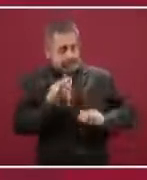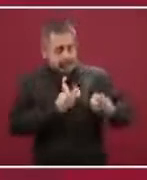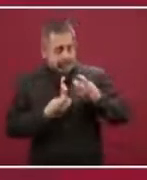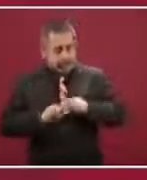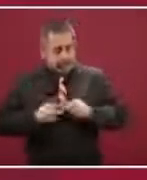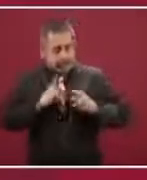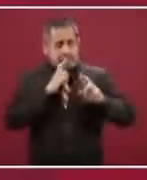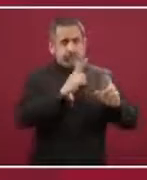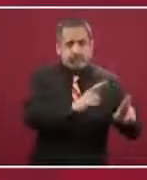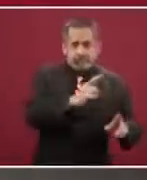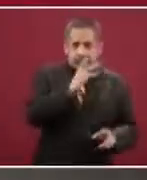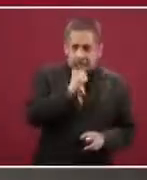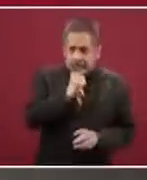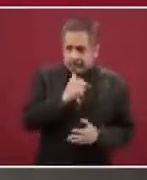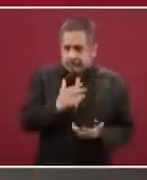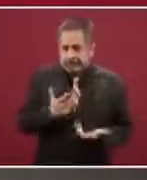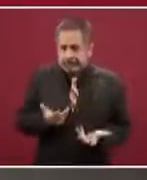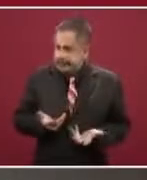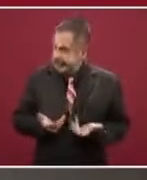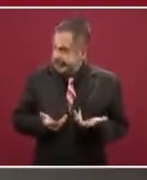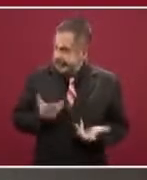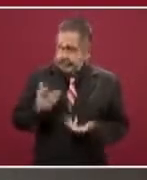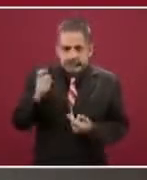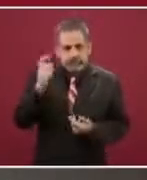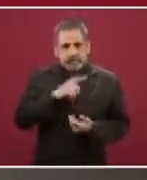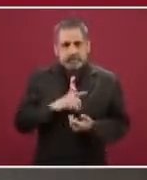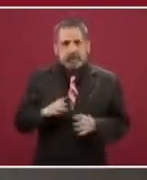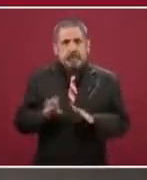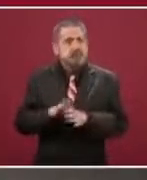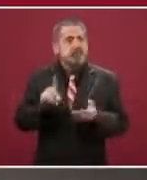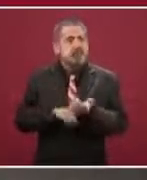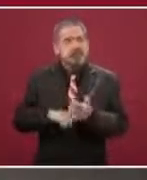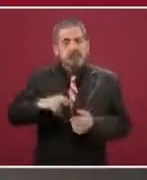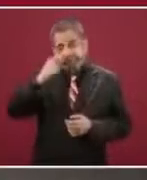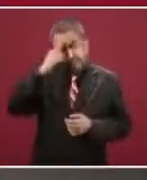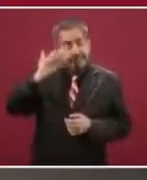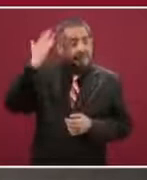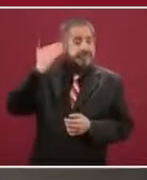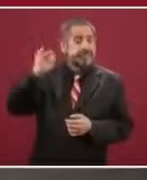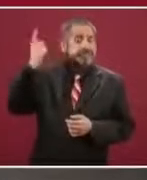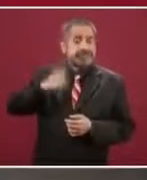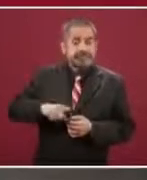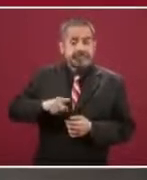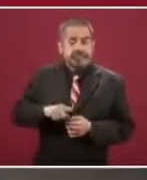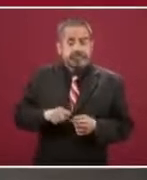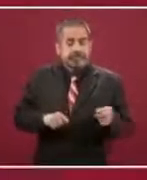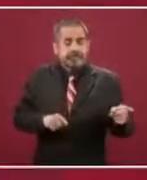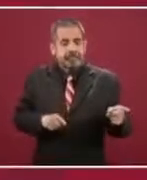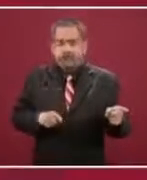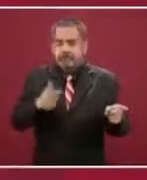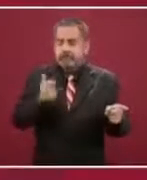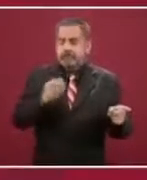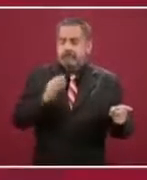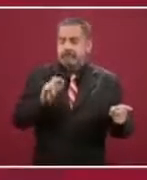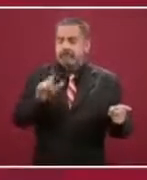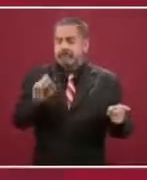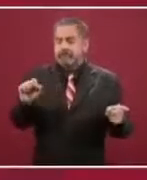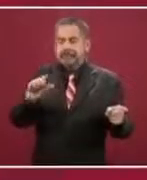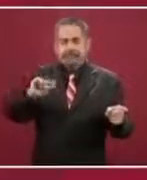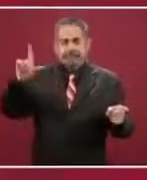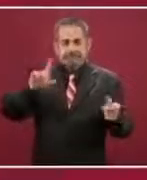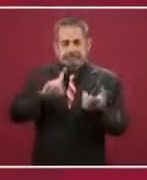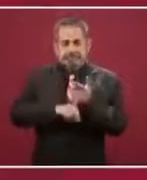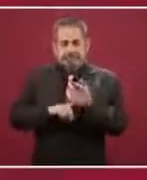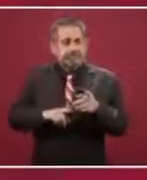y se aplicaba cabalmente la máxima de Goebbels, el jefe